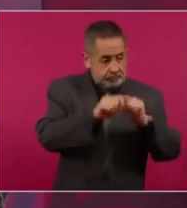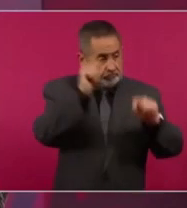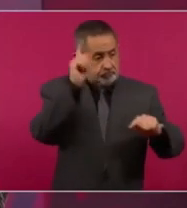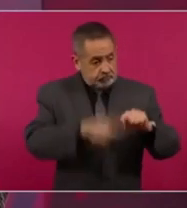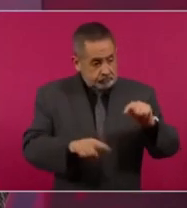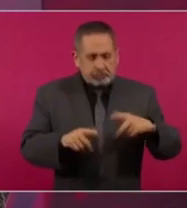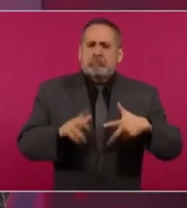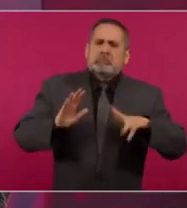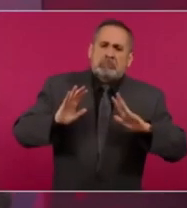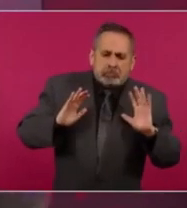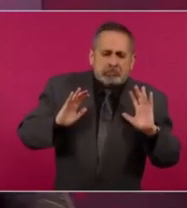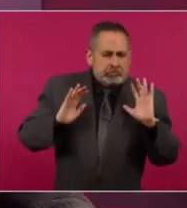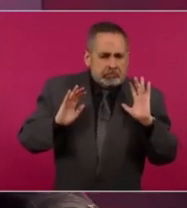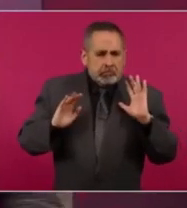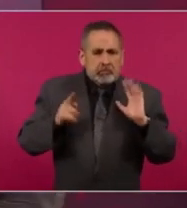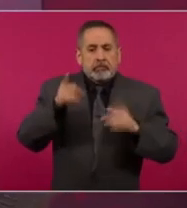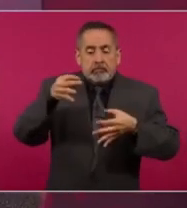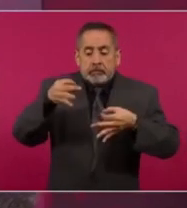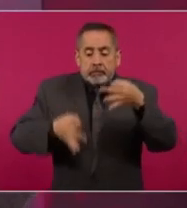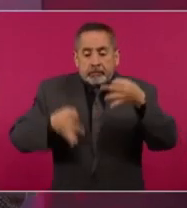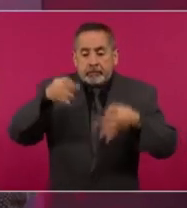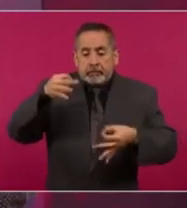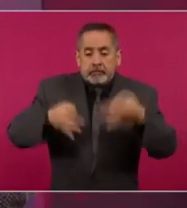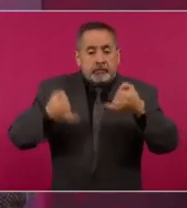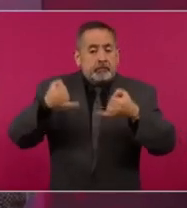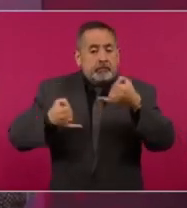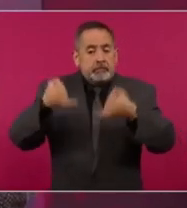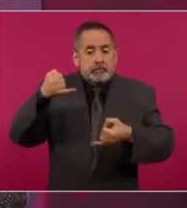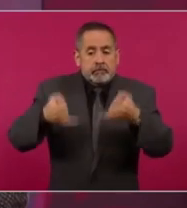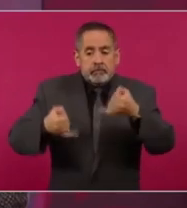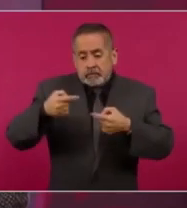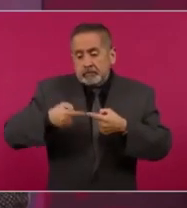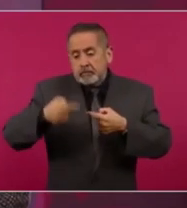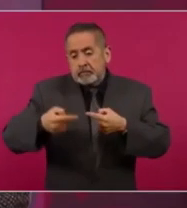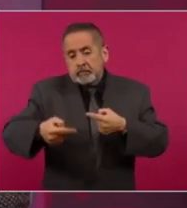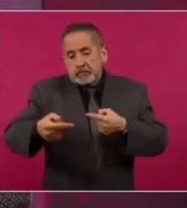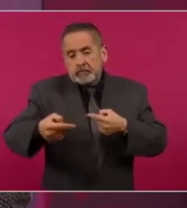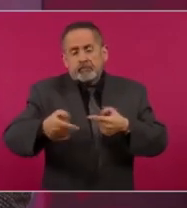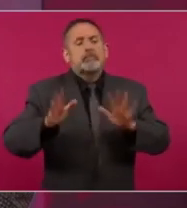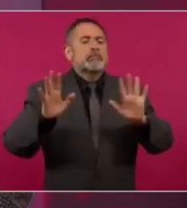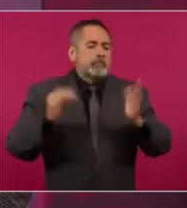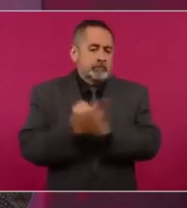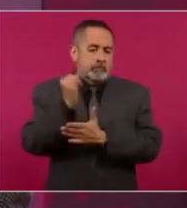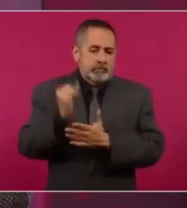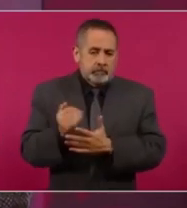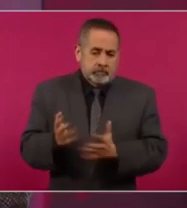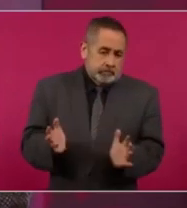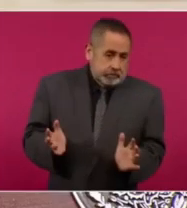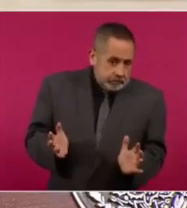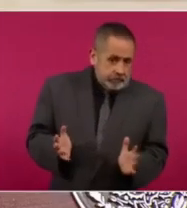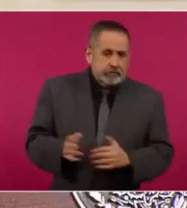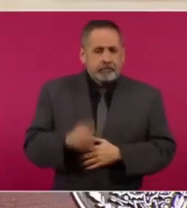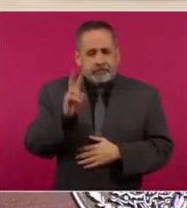Así de sencillo. da pena